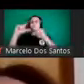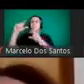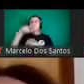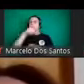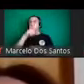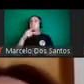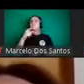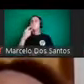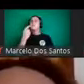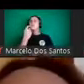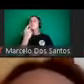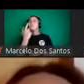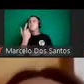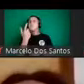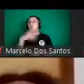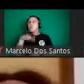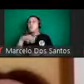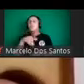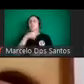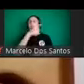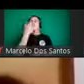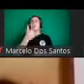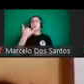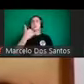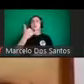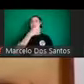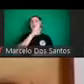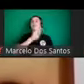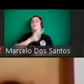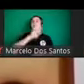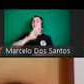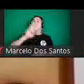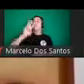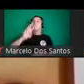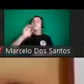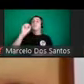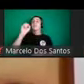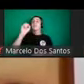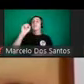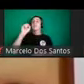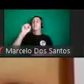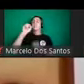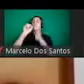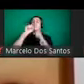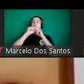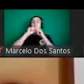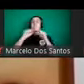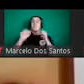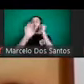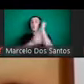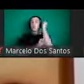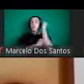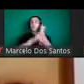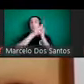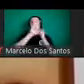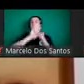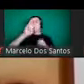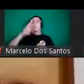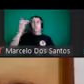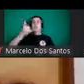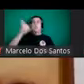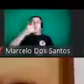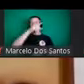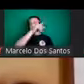página web. En la sección de informes, ahí tenemos la cantidad de personas con discapacidad en las